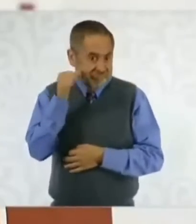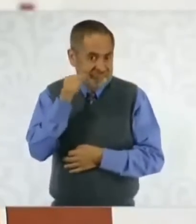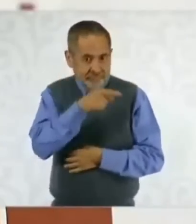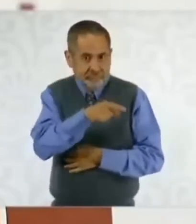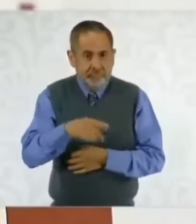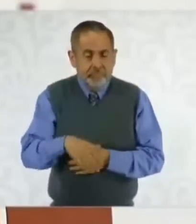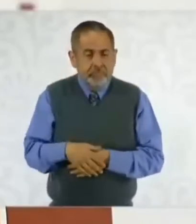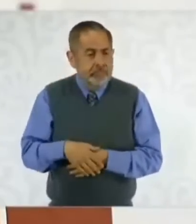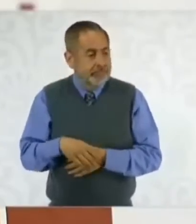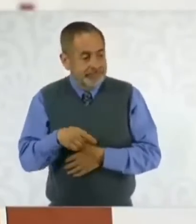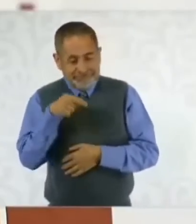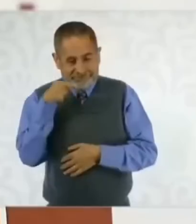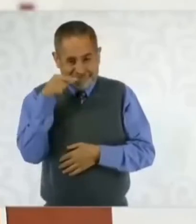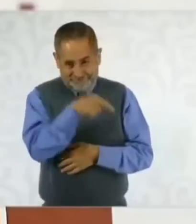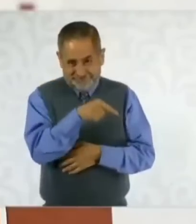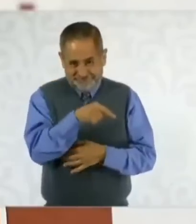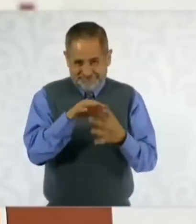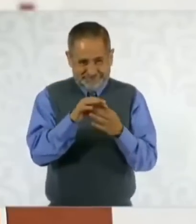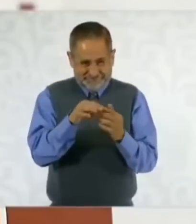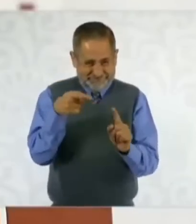que este punto,